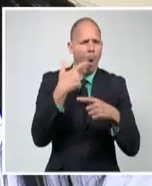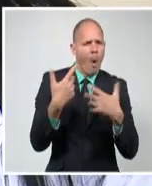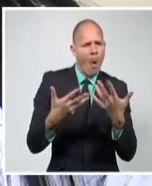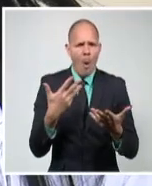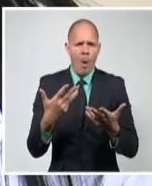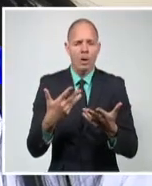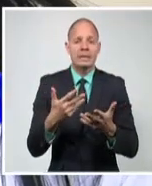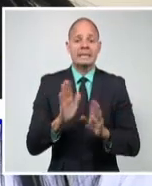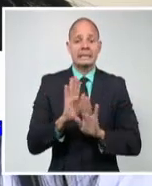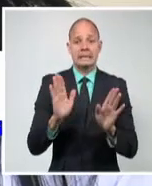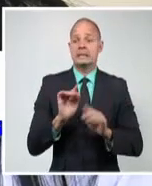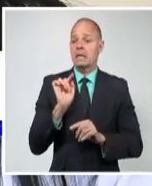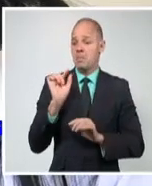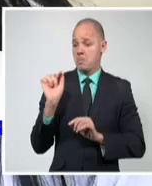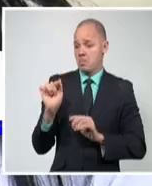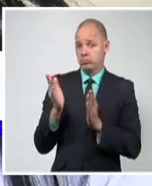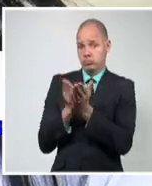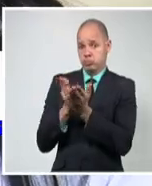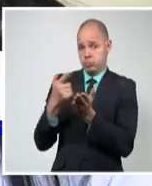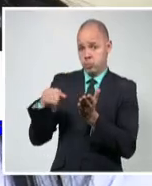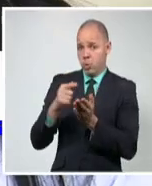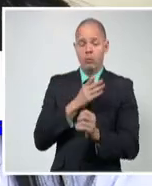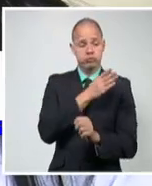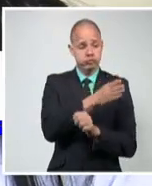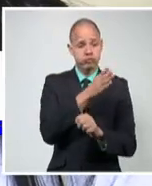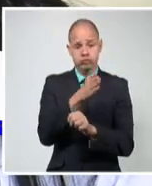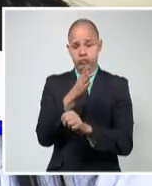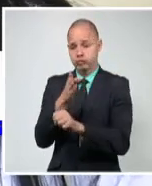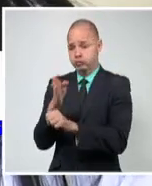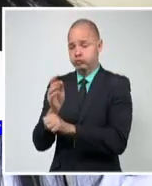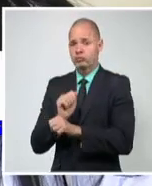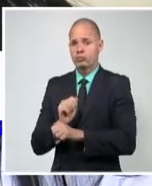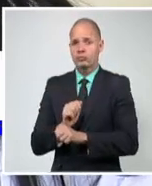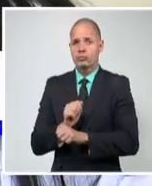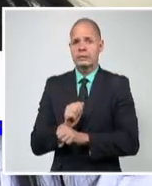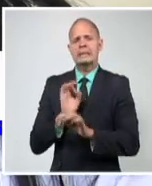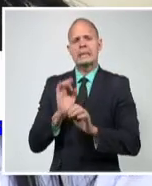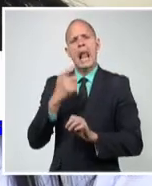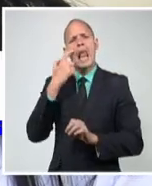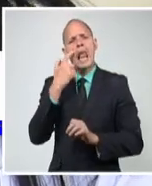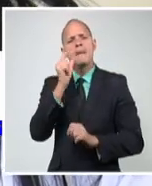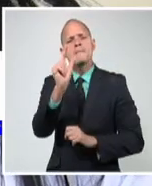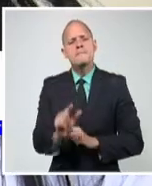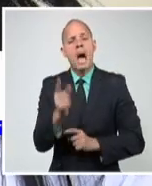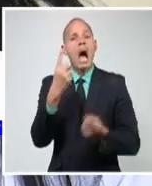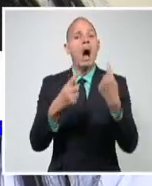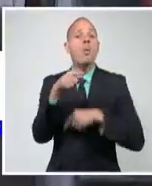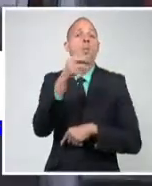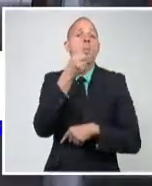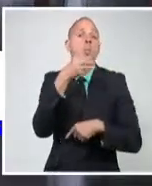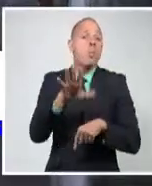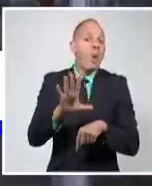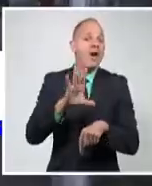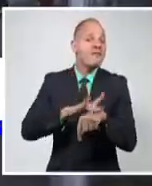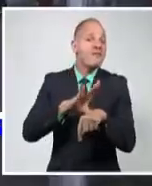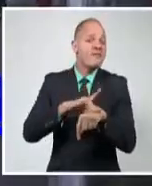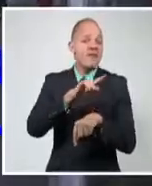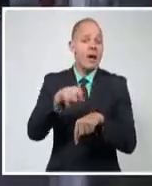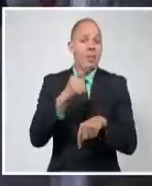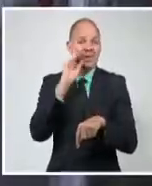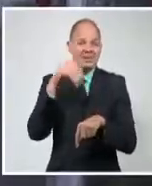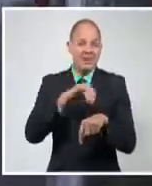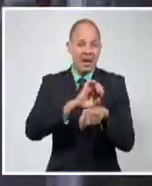casa al personal vulnerable, al resto de la población, para determinar aquellos posibles sintomáticos que existan y aplicar